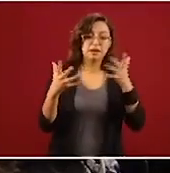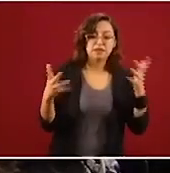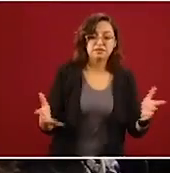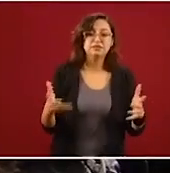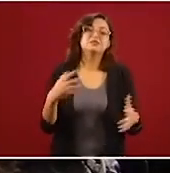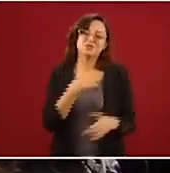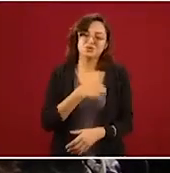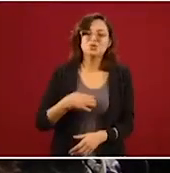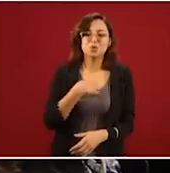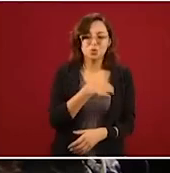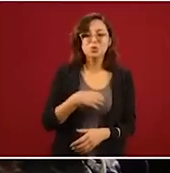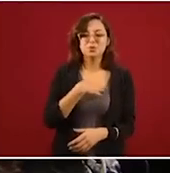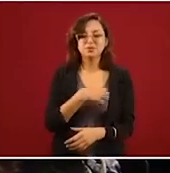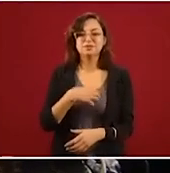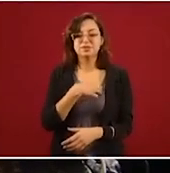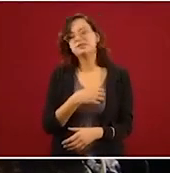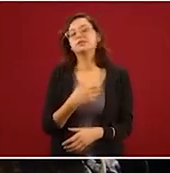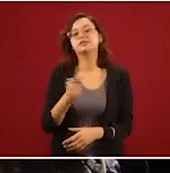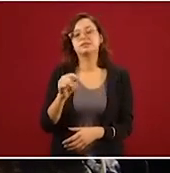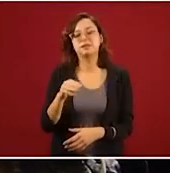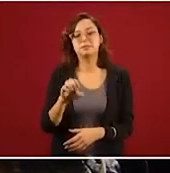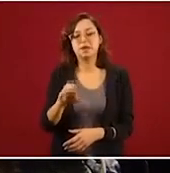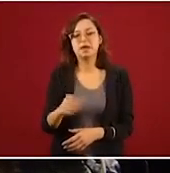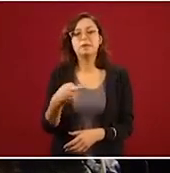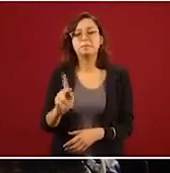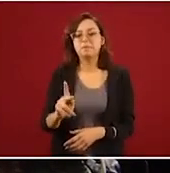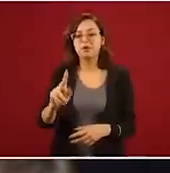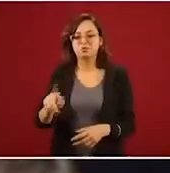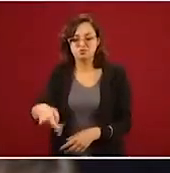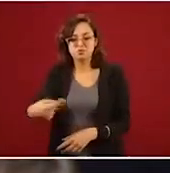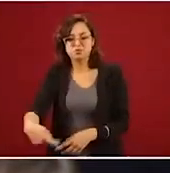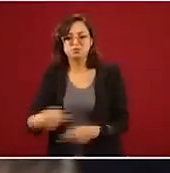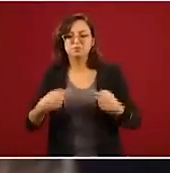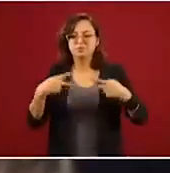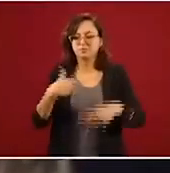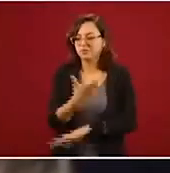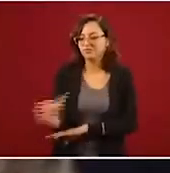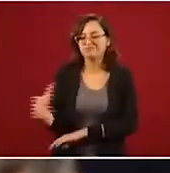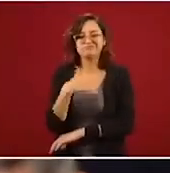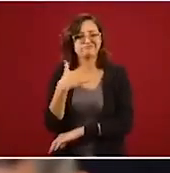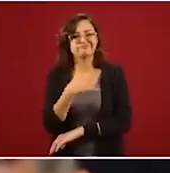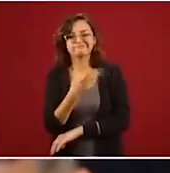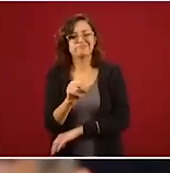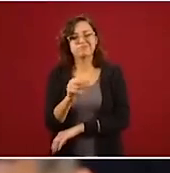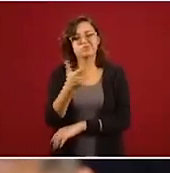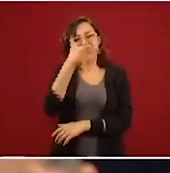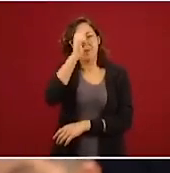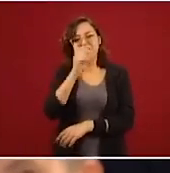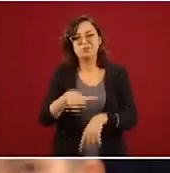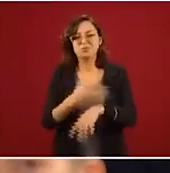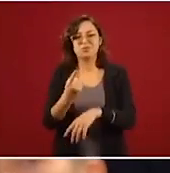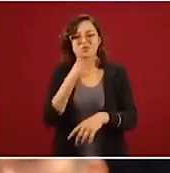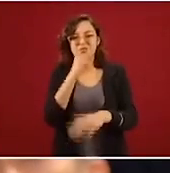muy contentas con la aprobación del TC, pero los productores mexicanos están completamente fuera de ese